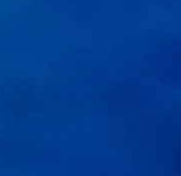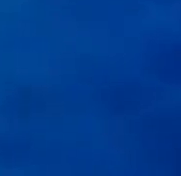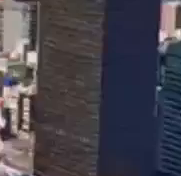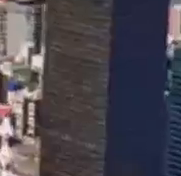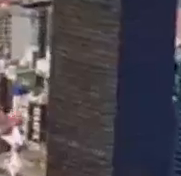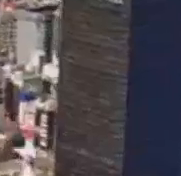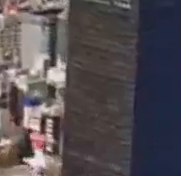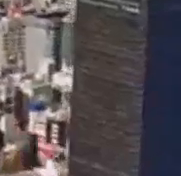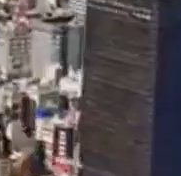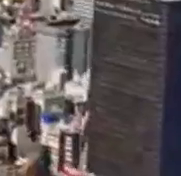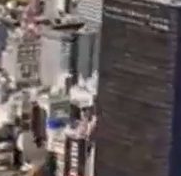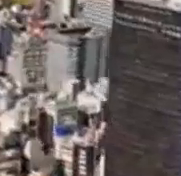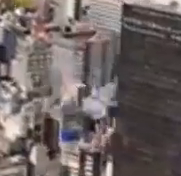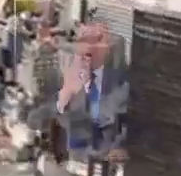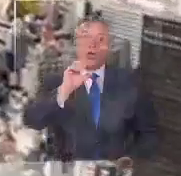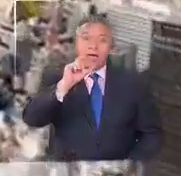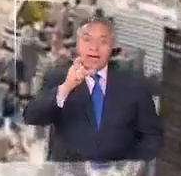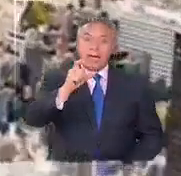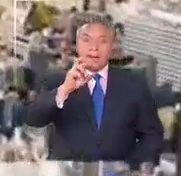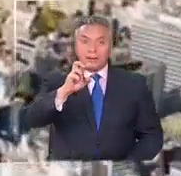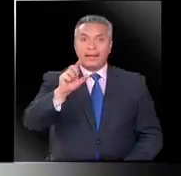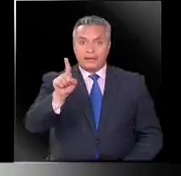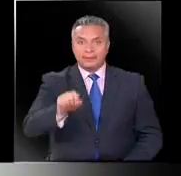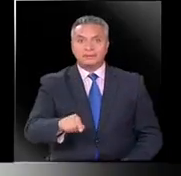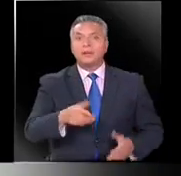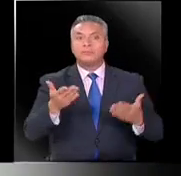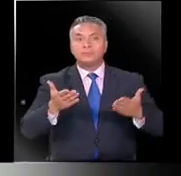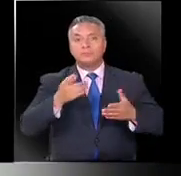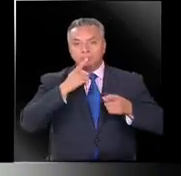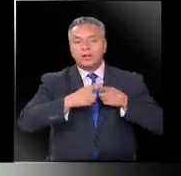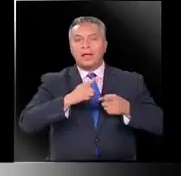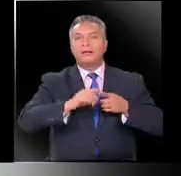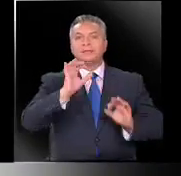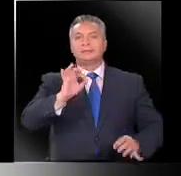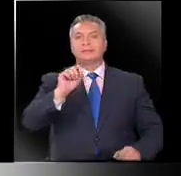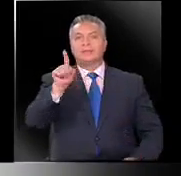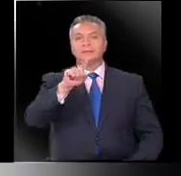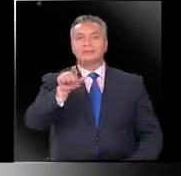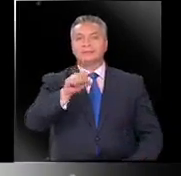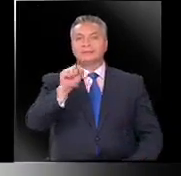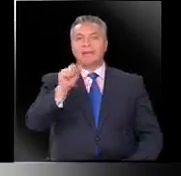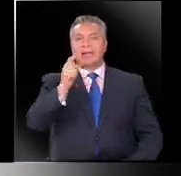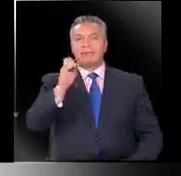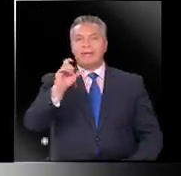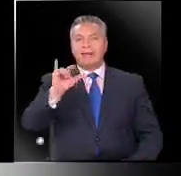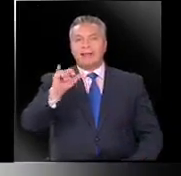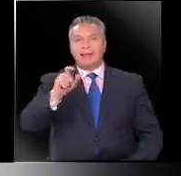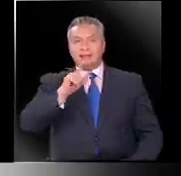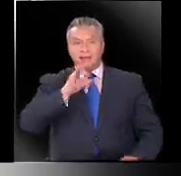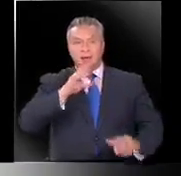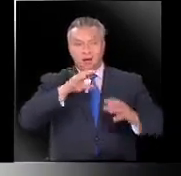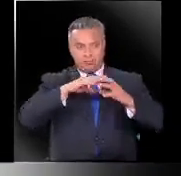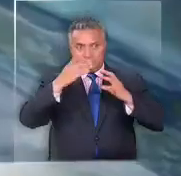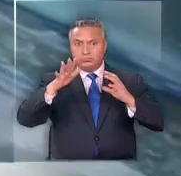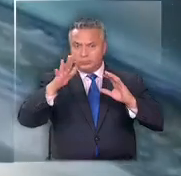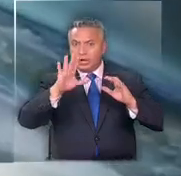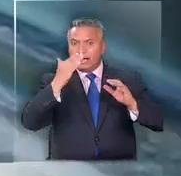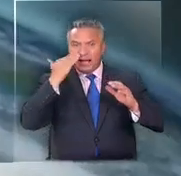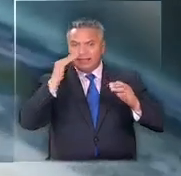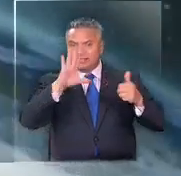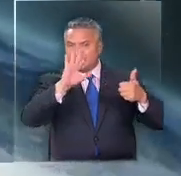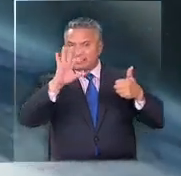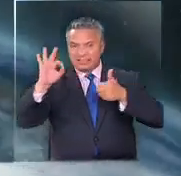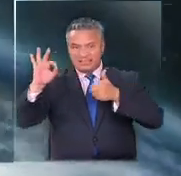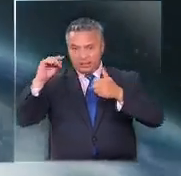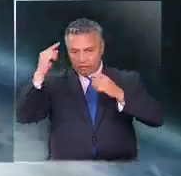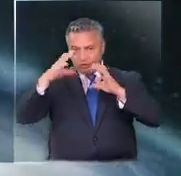el GPS. Hablamos de los satélites. En estos momentos hay casi 600 orbitando nuestro planeta. En